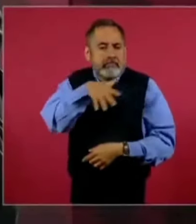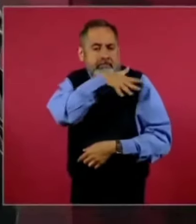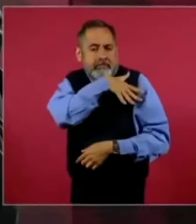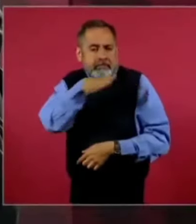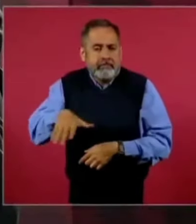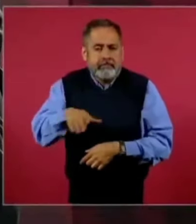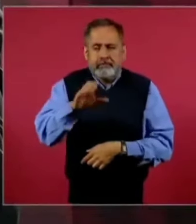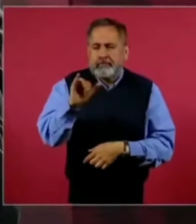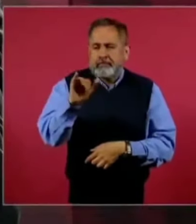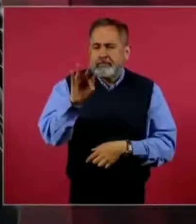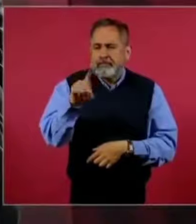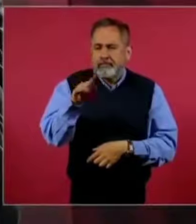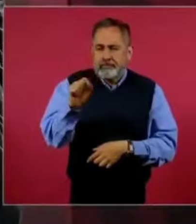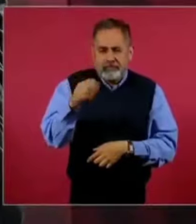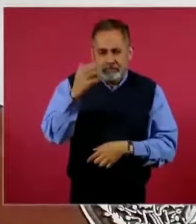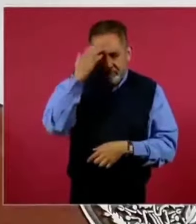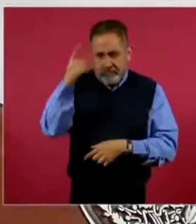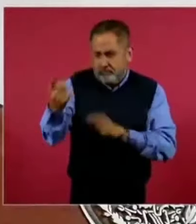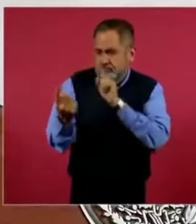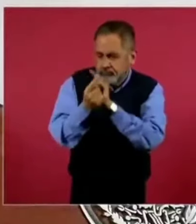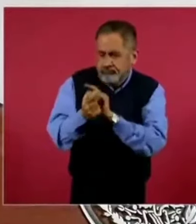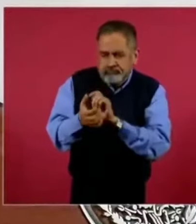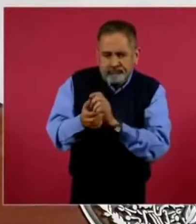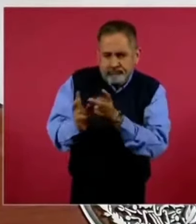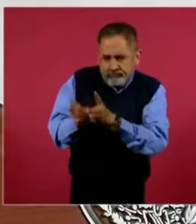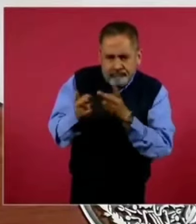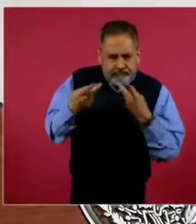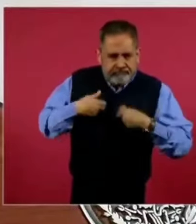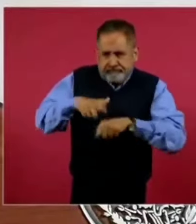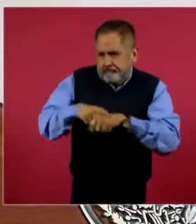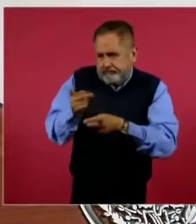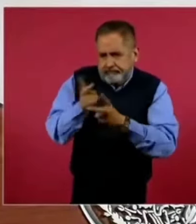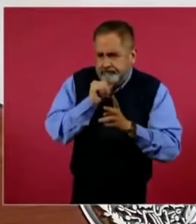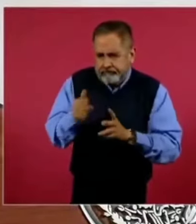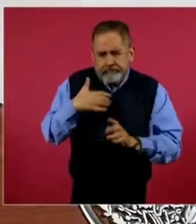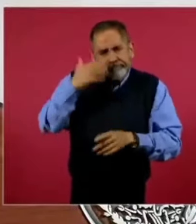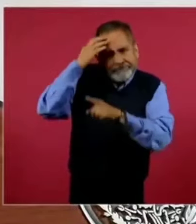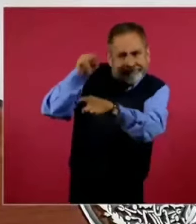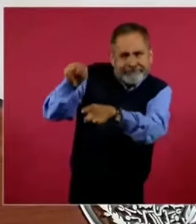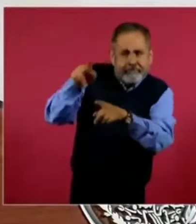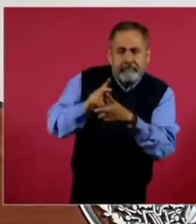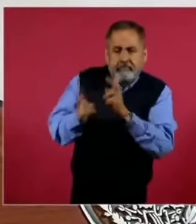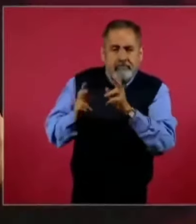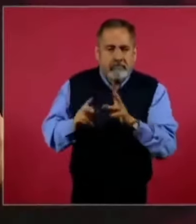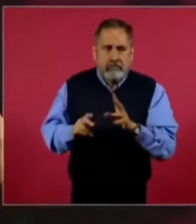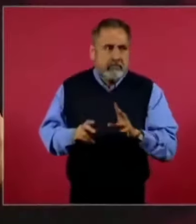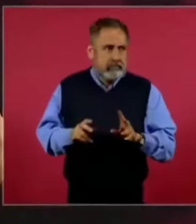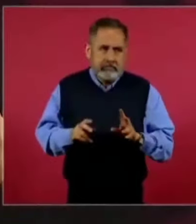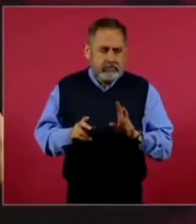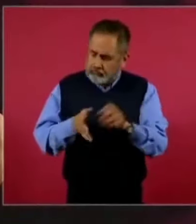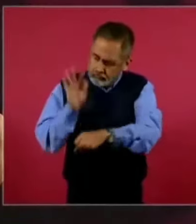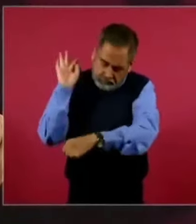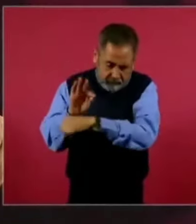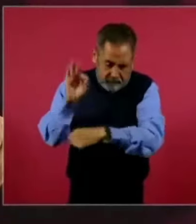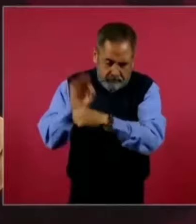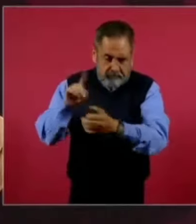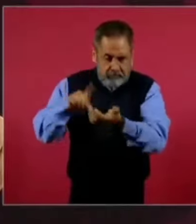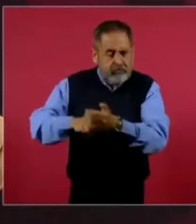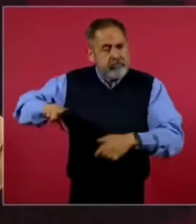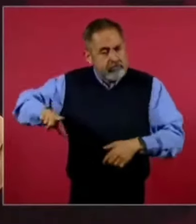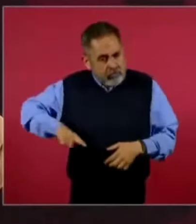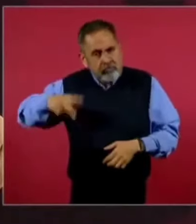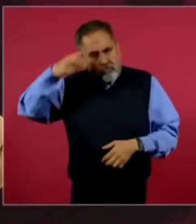secretario de la Defensa, o sea, no tenía yo trato personal con él, y se trataba del gobierno